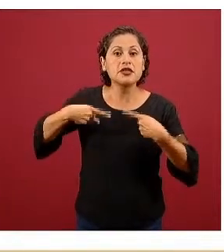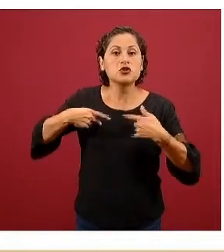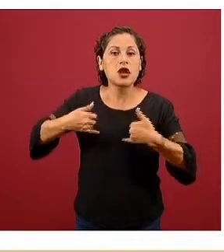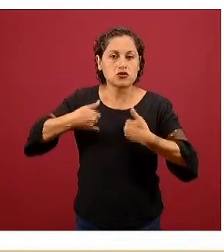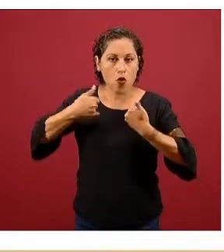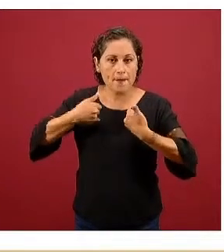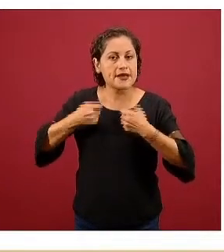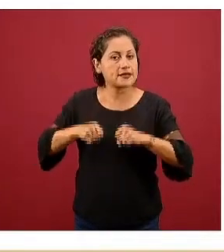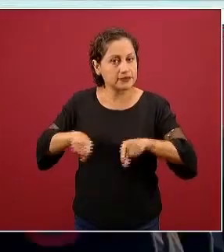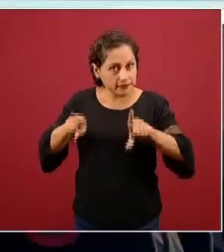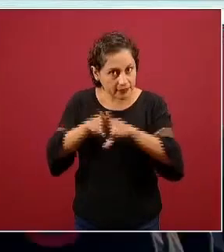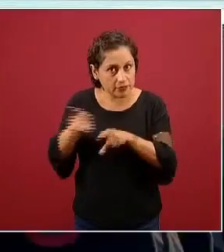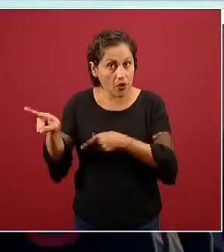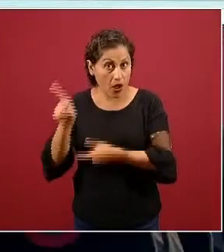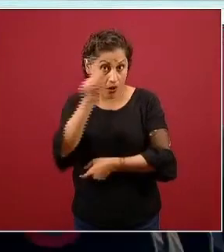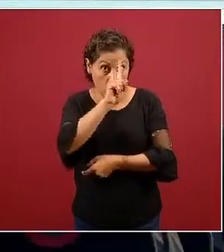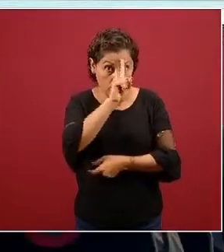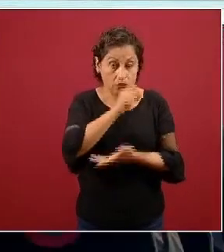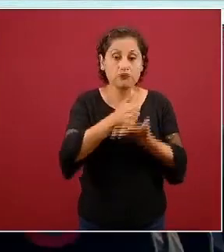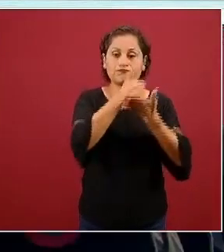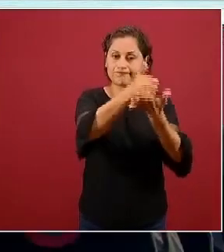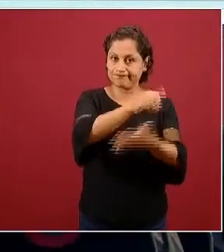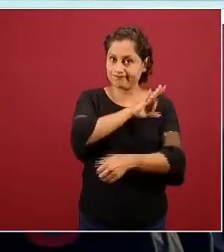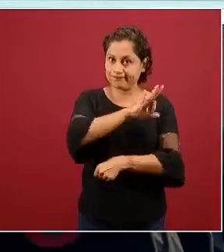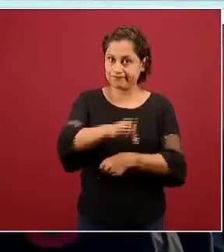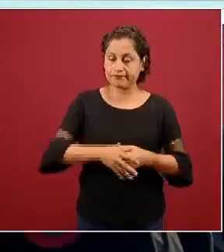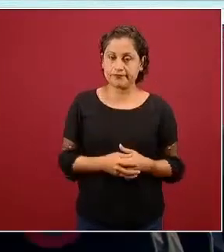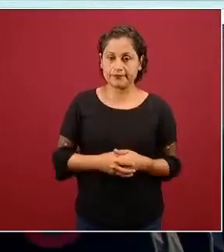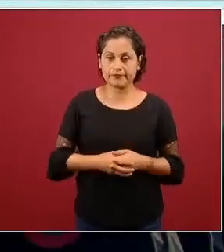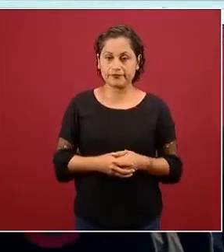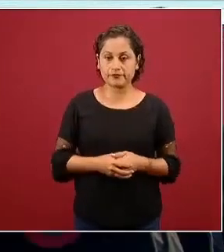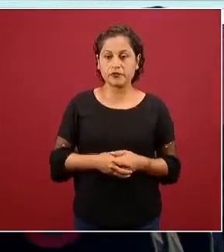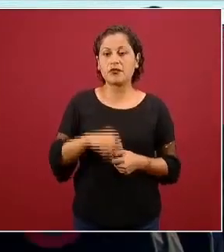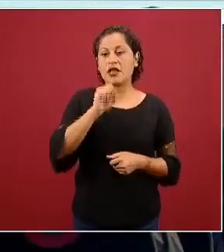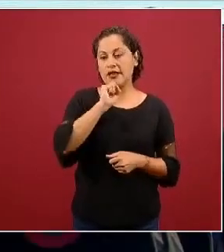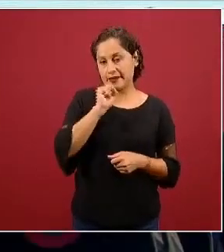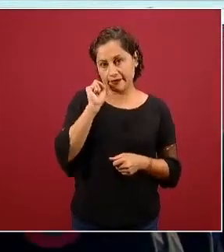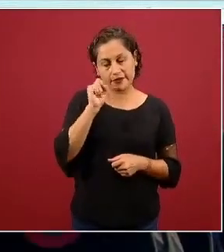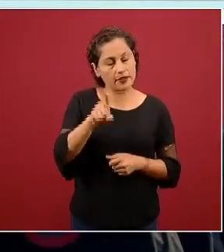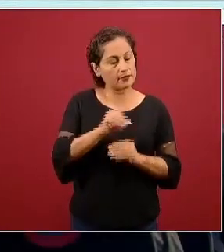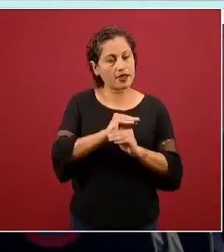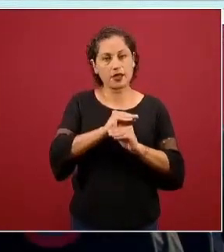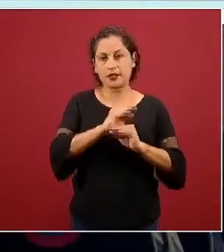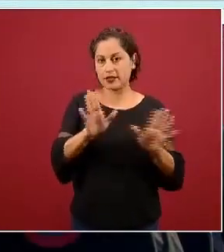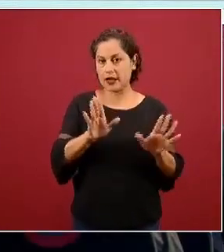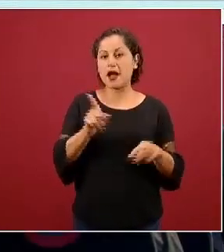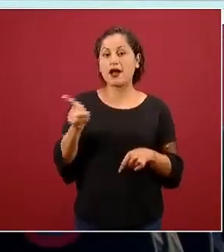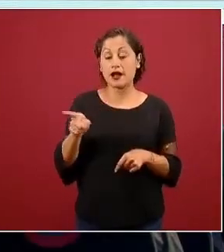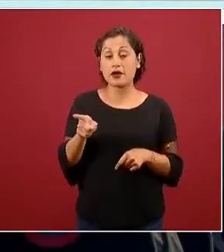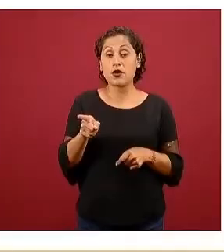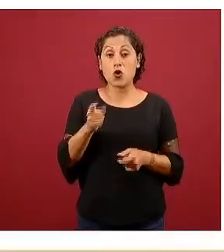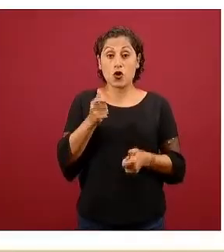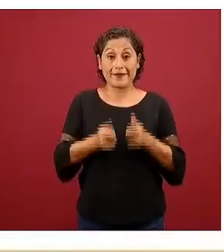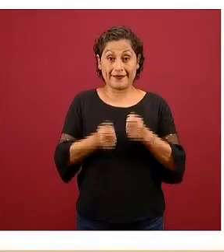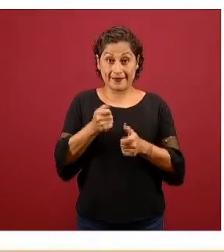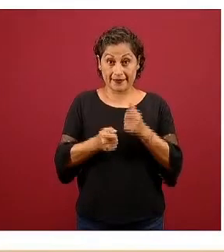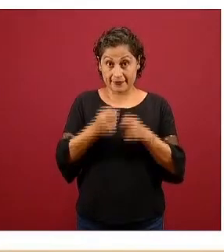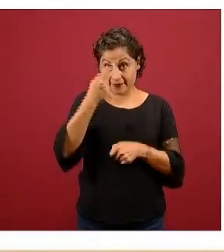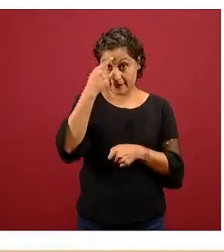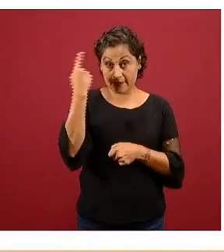atención. La siguiente, por favor. Y por supuesto, la línea de la vida,